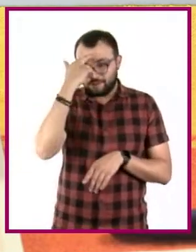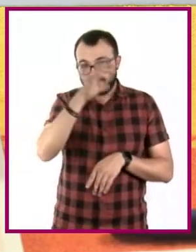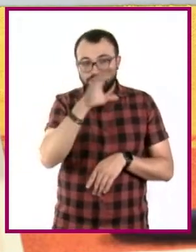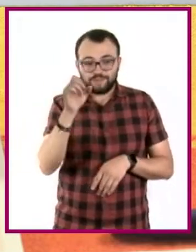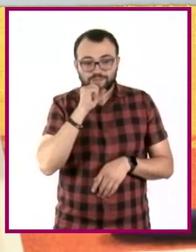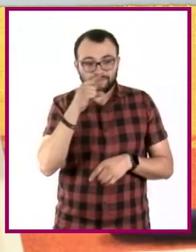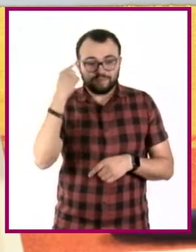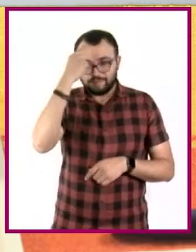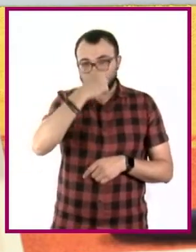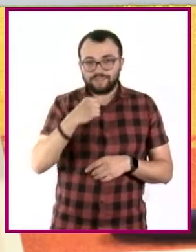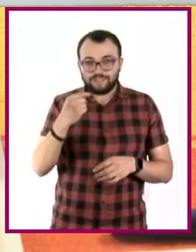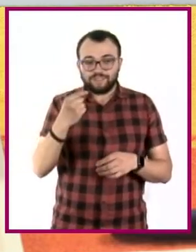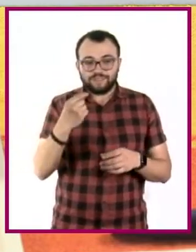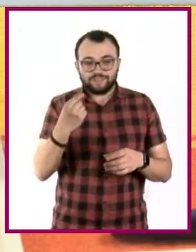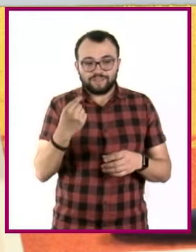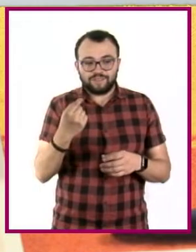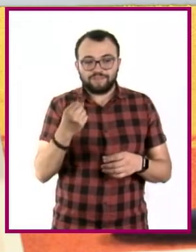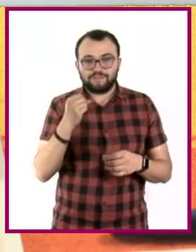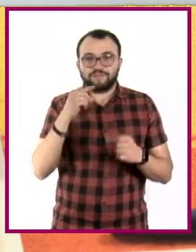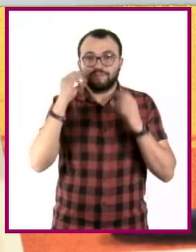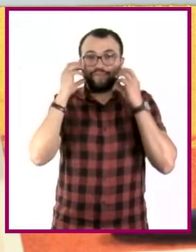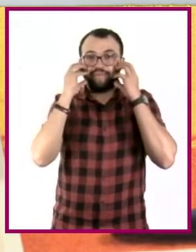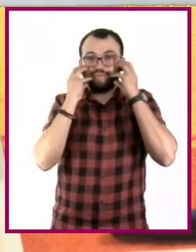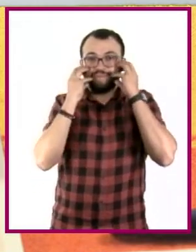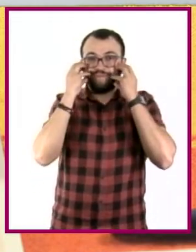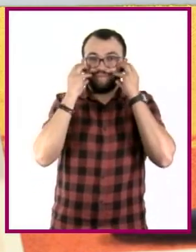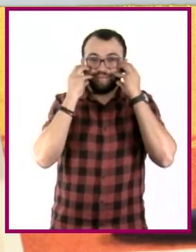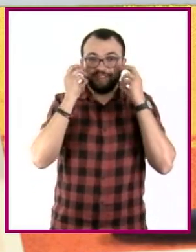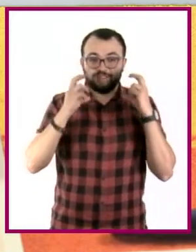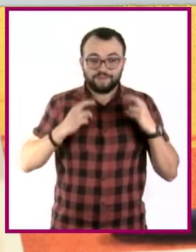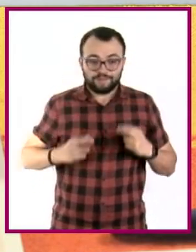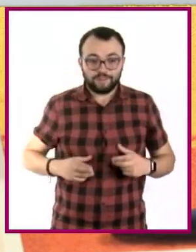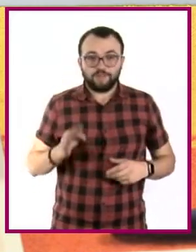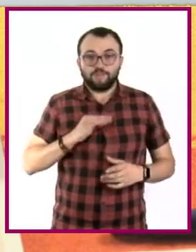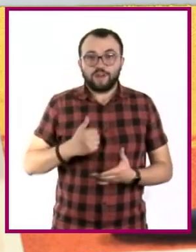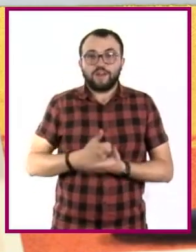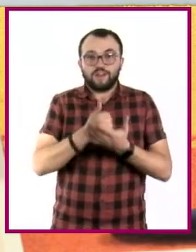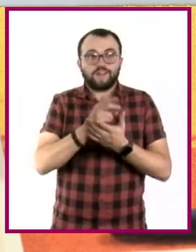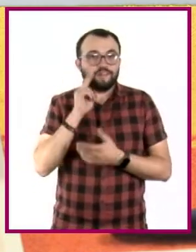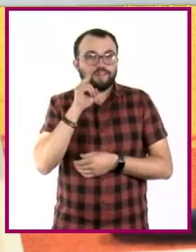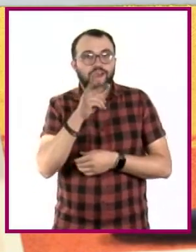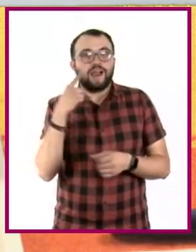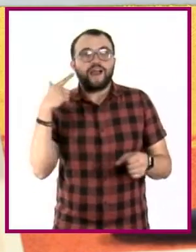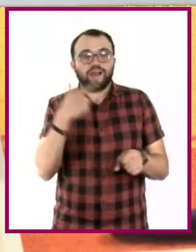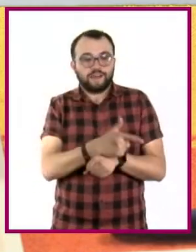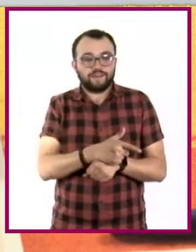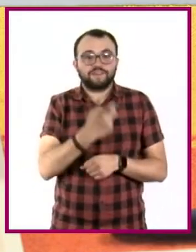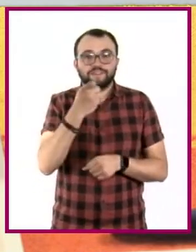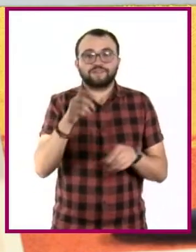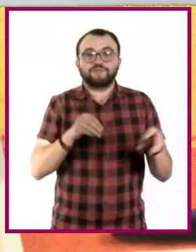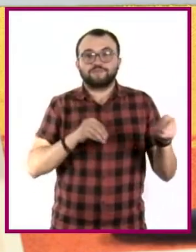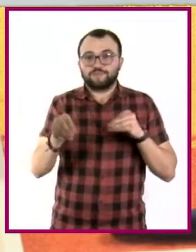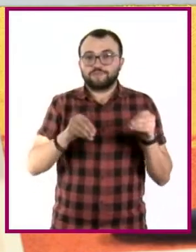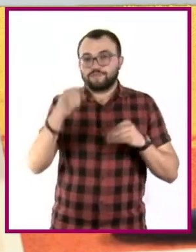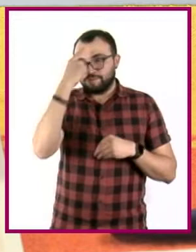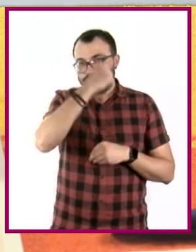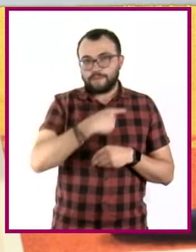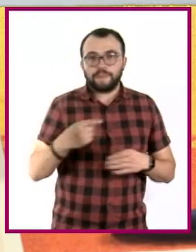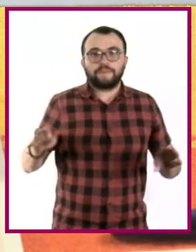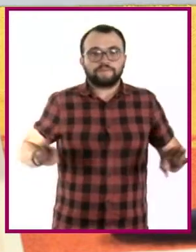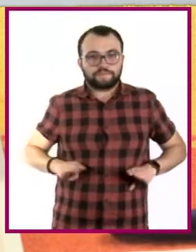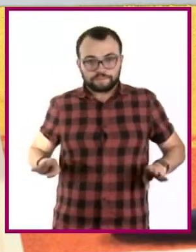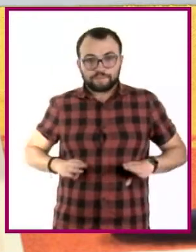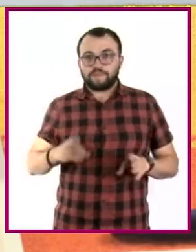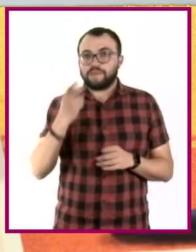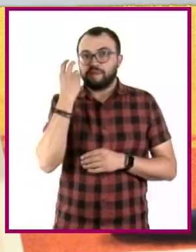y toda una codificación de los músculos de nuestro cuerpo, ha podido identificar los movimientos, el